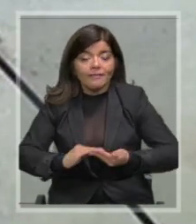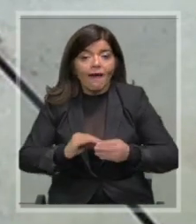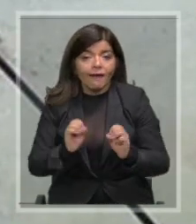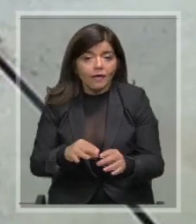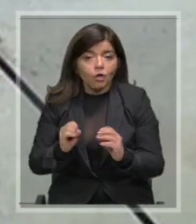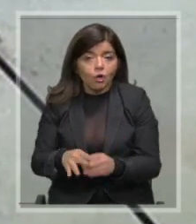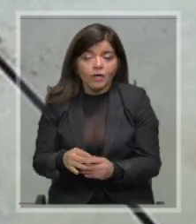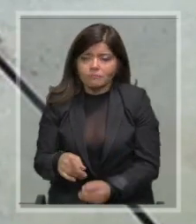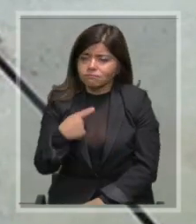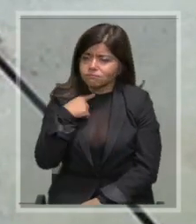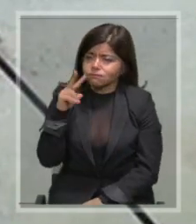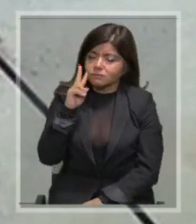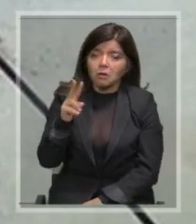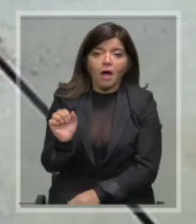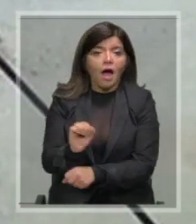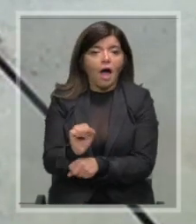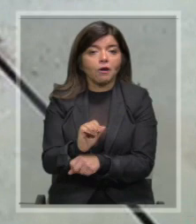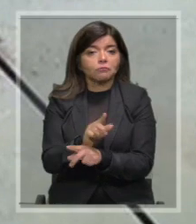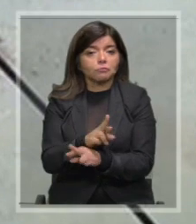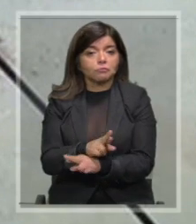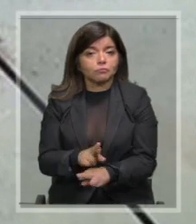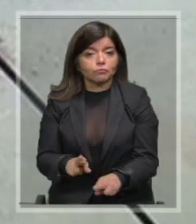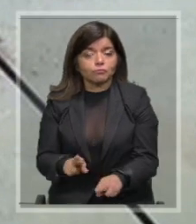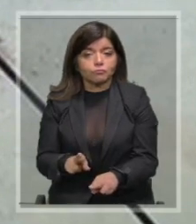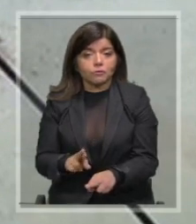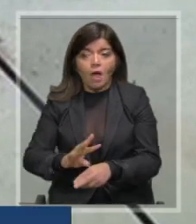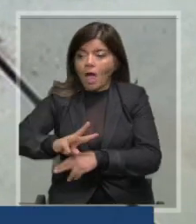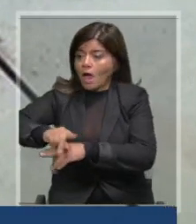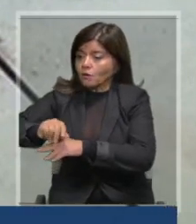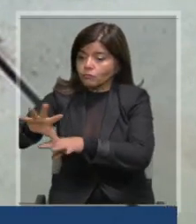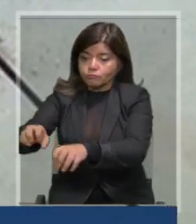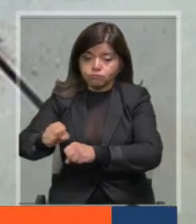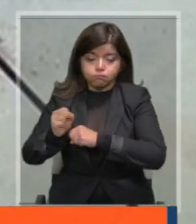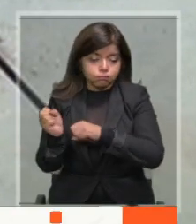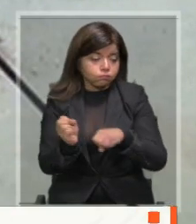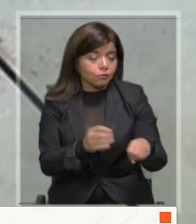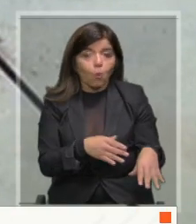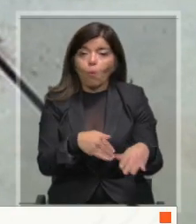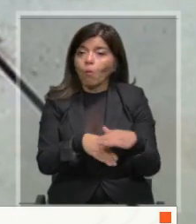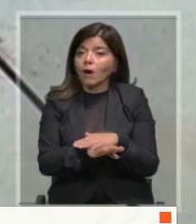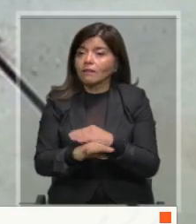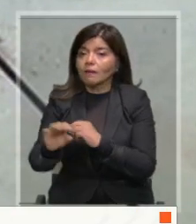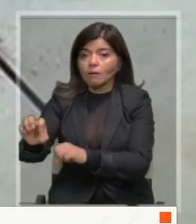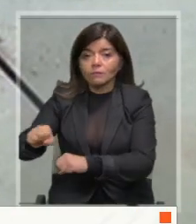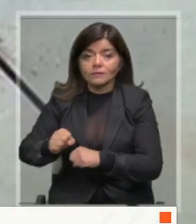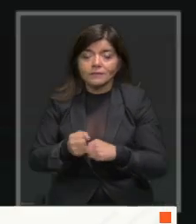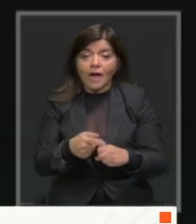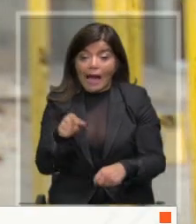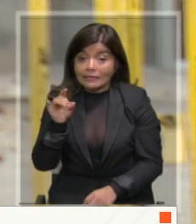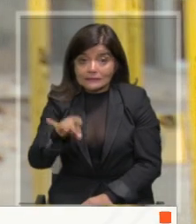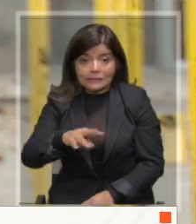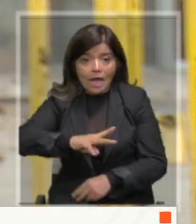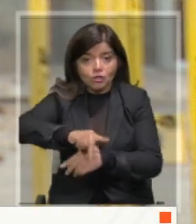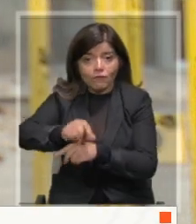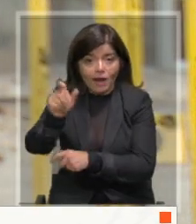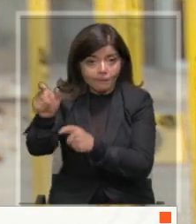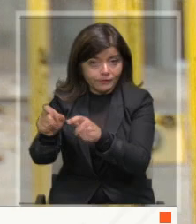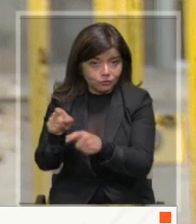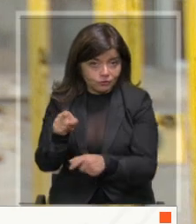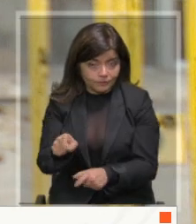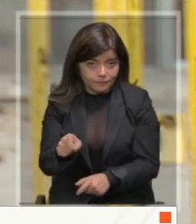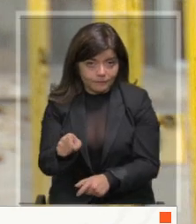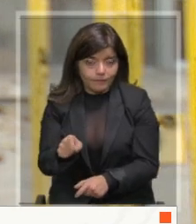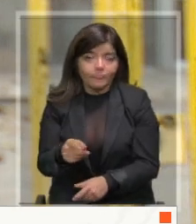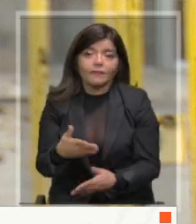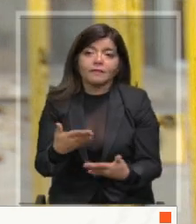en auto y tranquilamente se llevaban todo lo que encontraban en la escuela. Así robaban estos sujetos. Bueno, entraron a